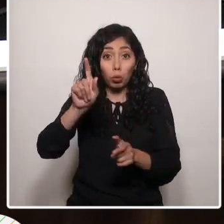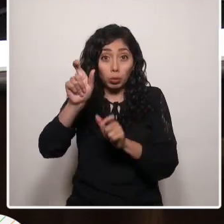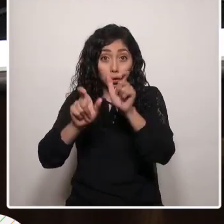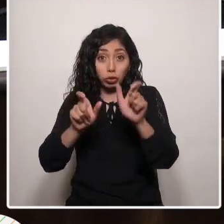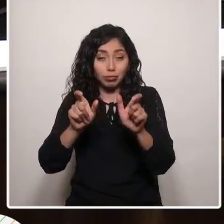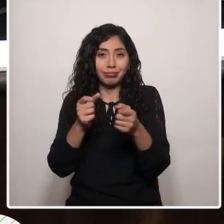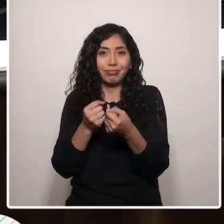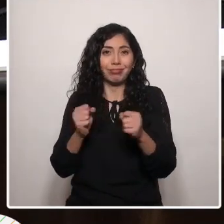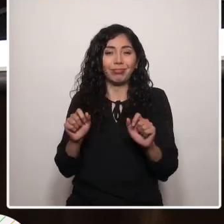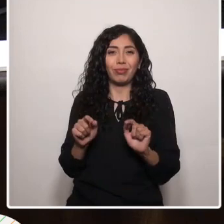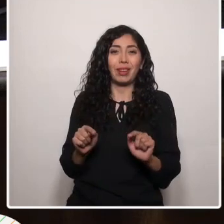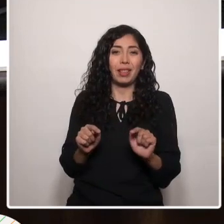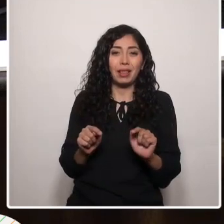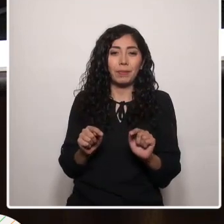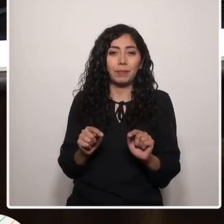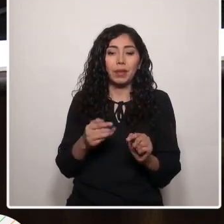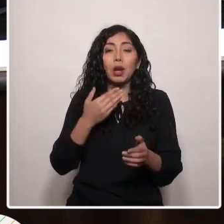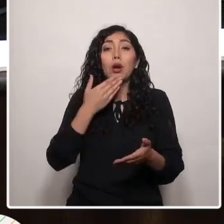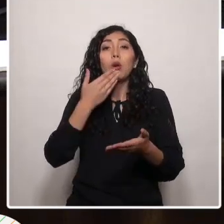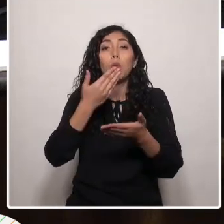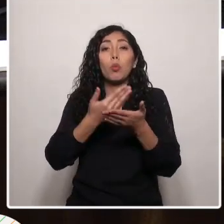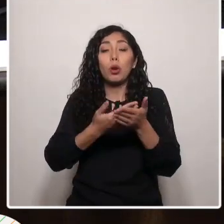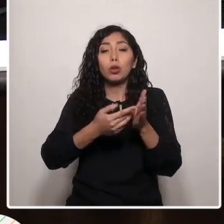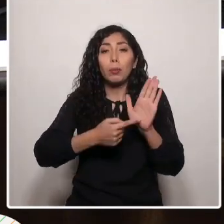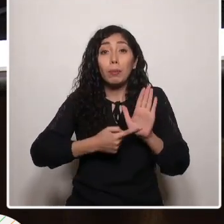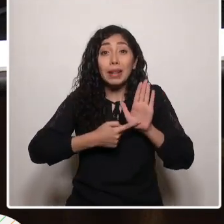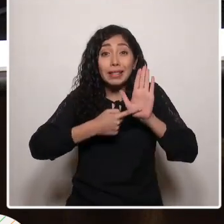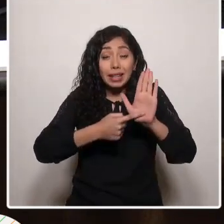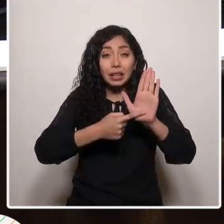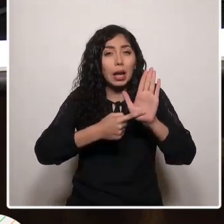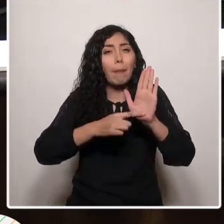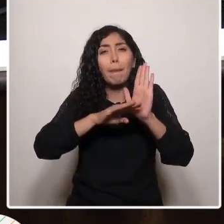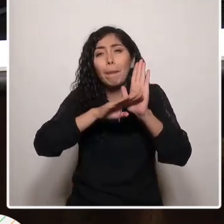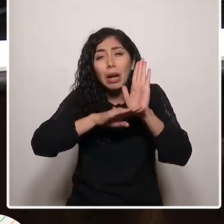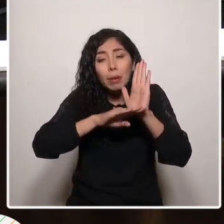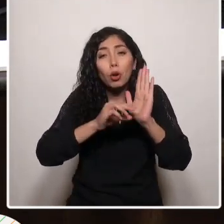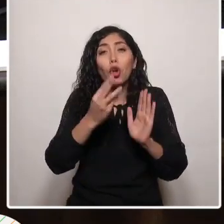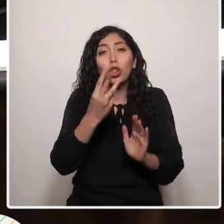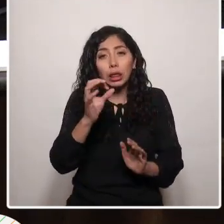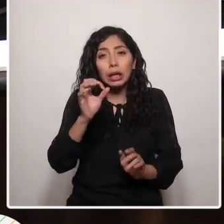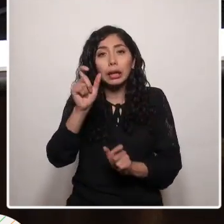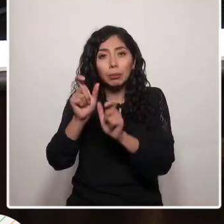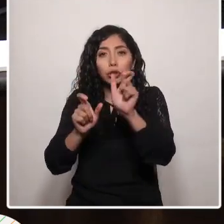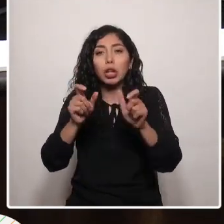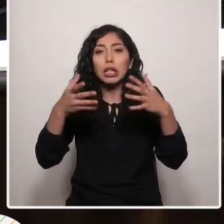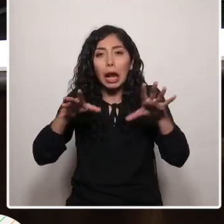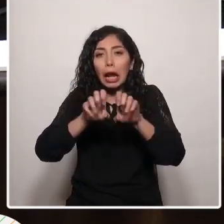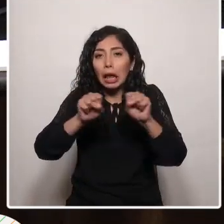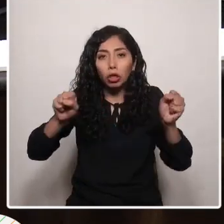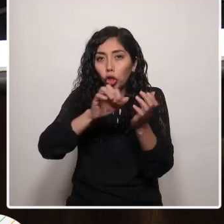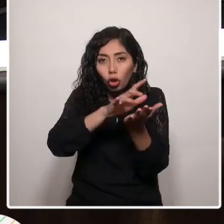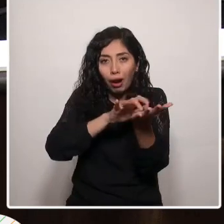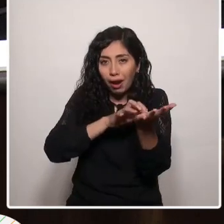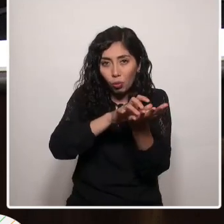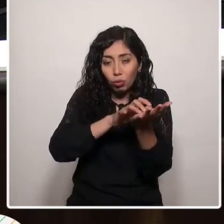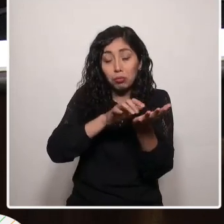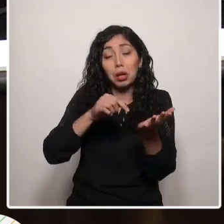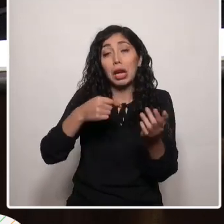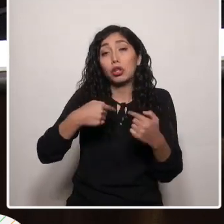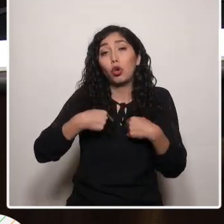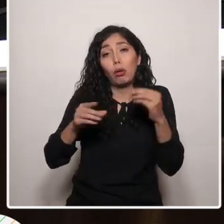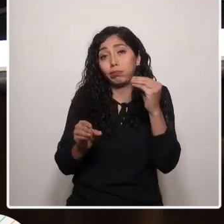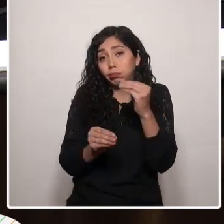hizo la presentación de a lo menos o al menos 30, se hizo ese cálculo. Eso por mi parte, señor secretario.